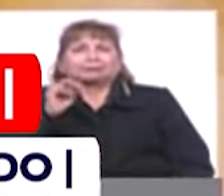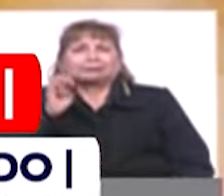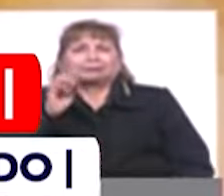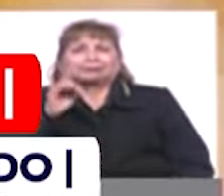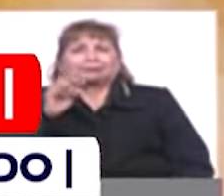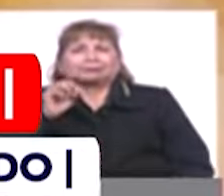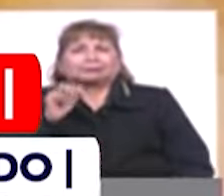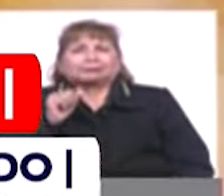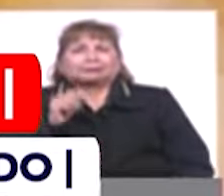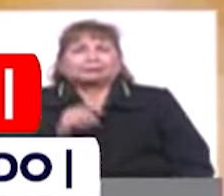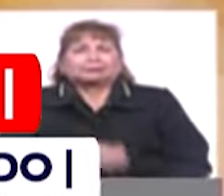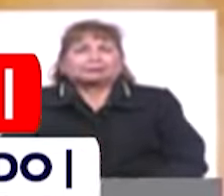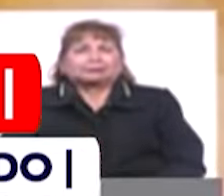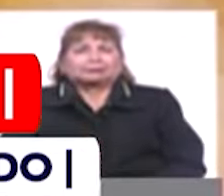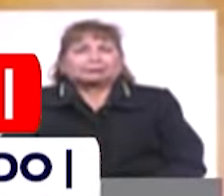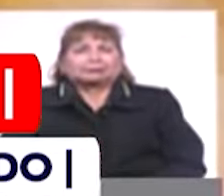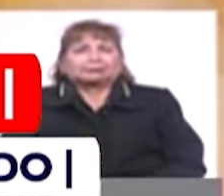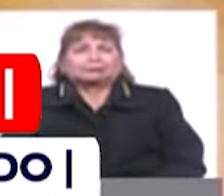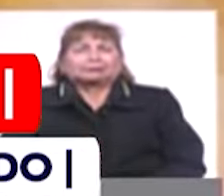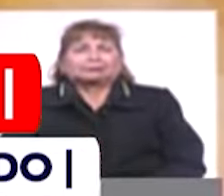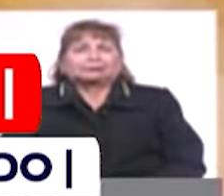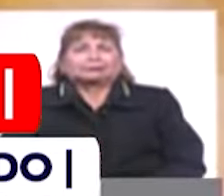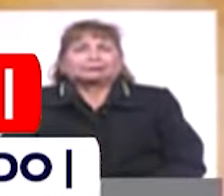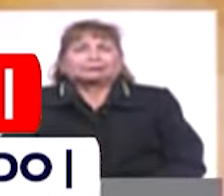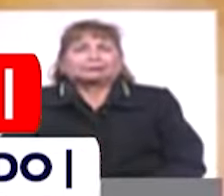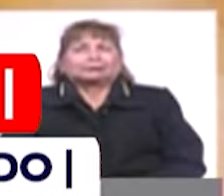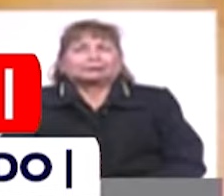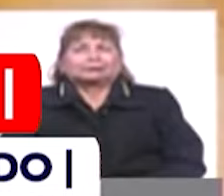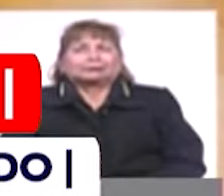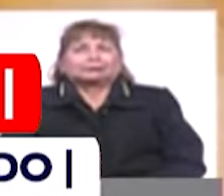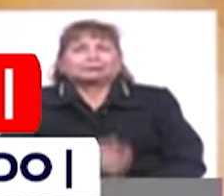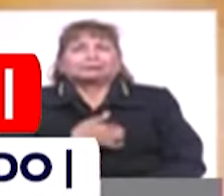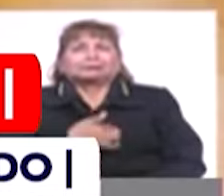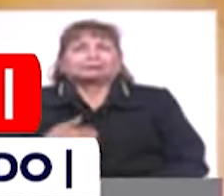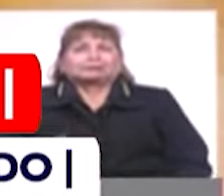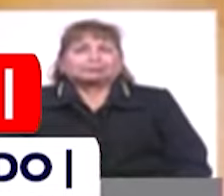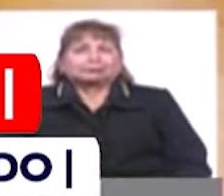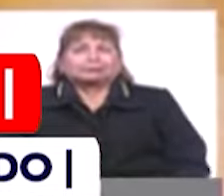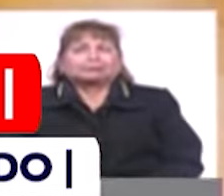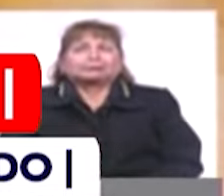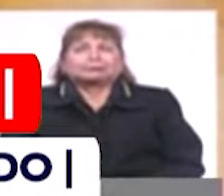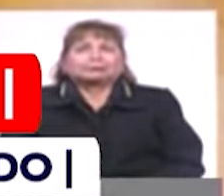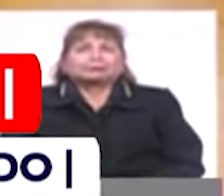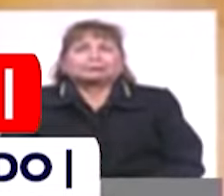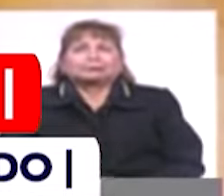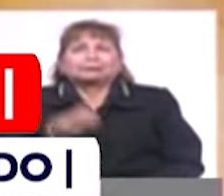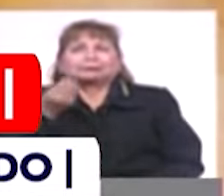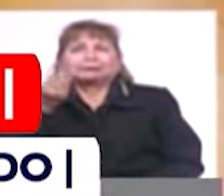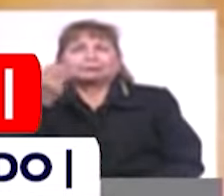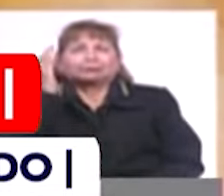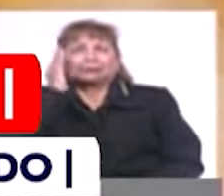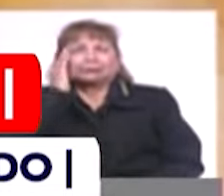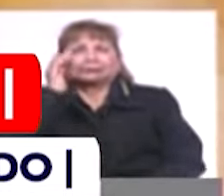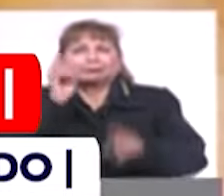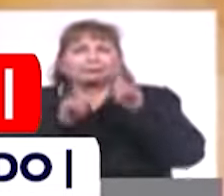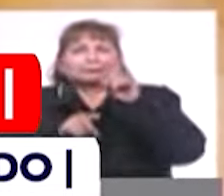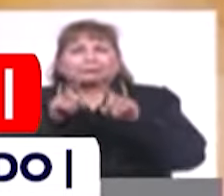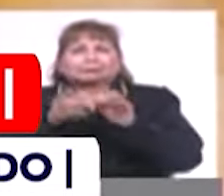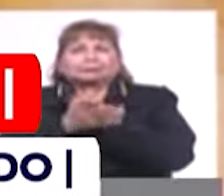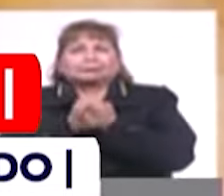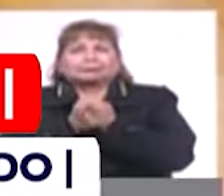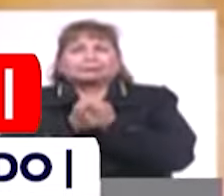izquiero en este momento cada uno de los integrantes de la comisión presidida por el congresista Juan Burgos vienen señalando las